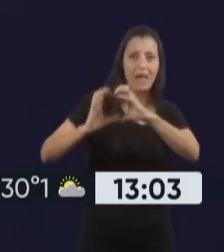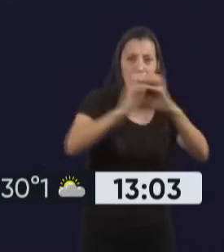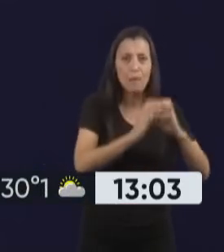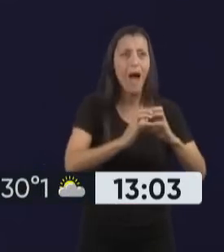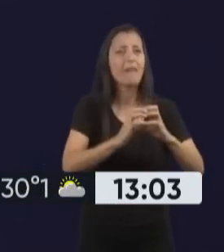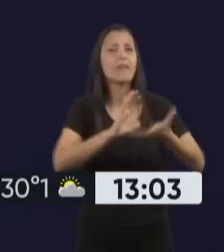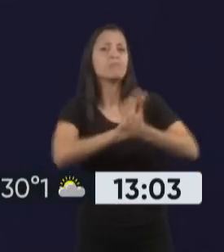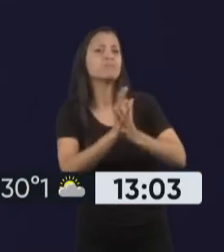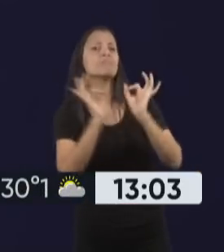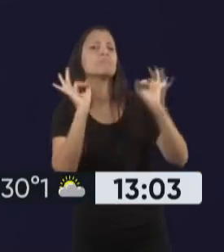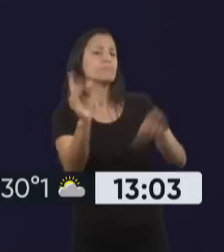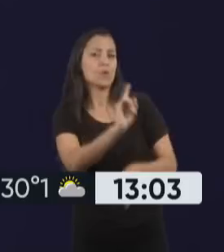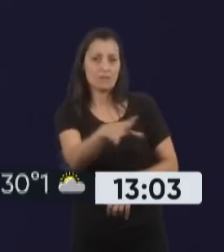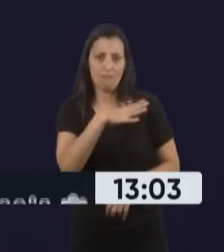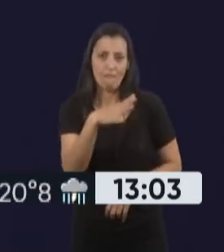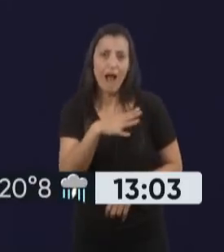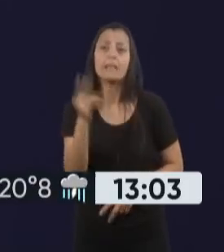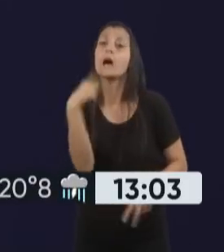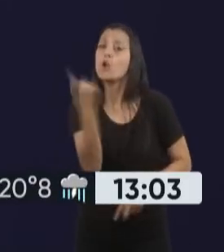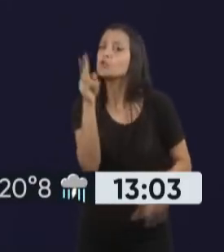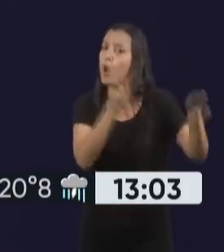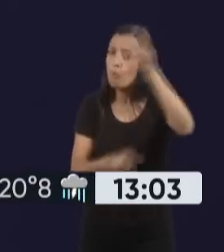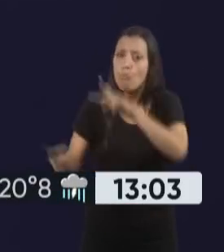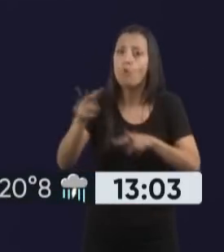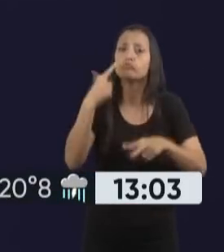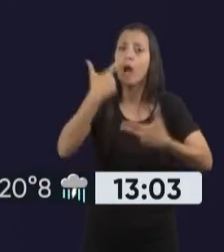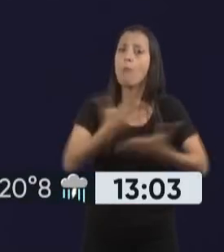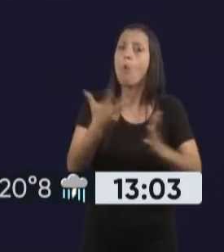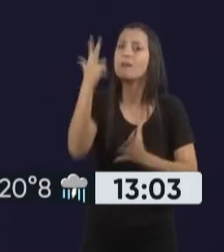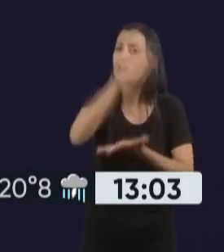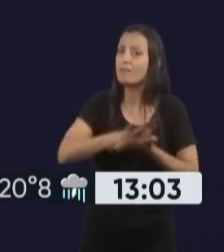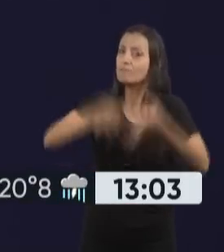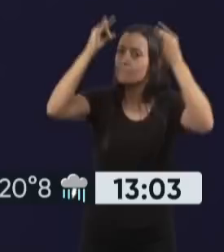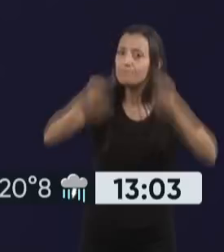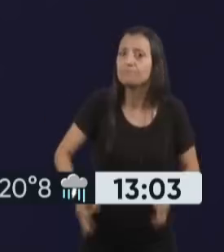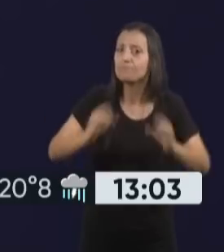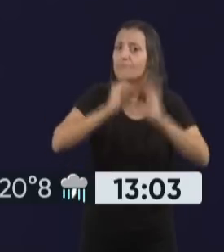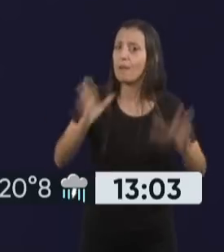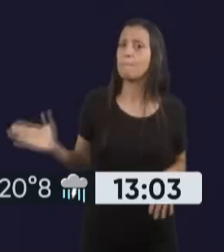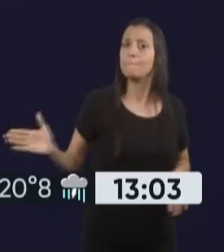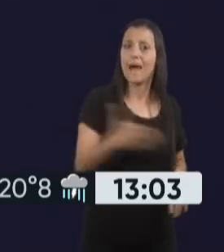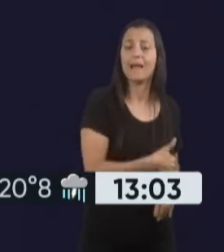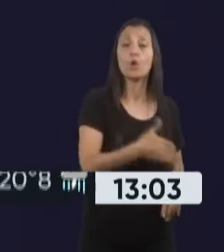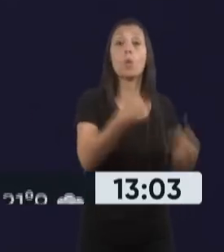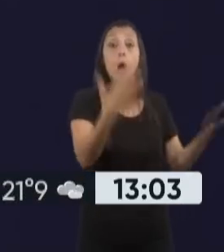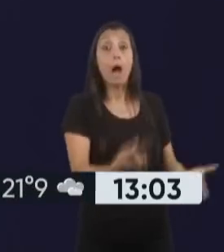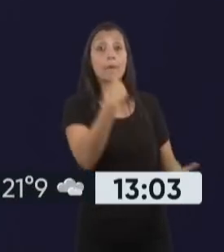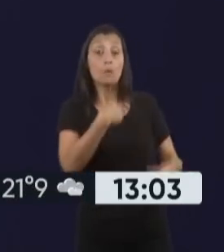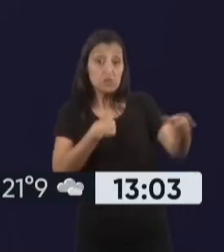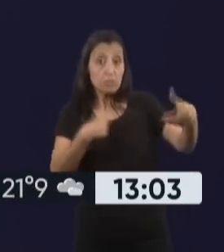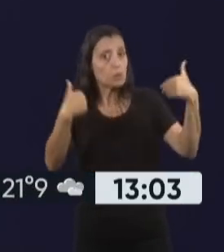se buscará siempre la mayor transparencia para todos. Y me viene bien la pregunta